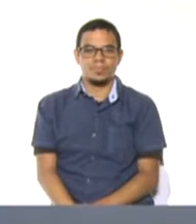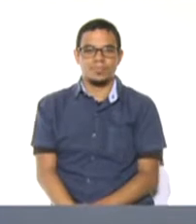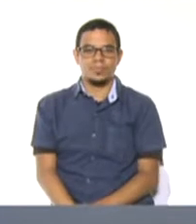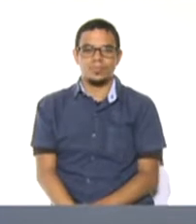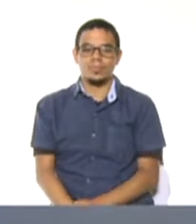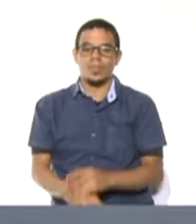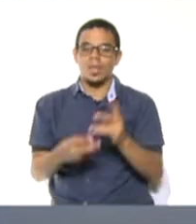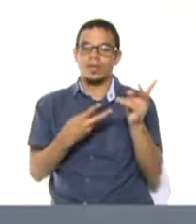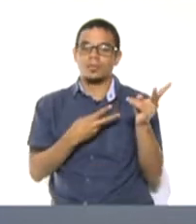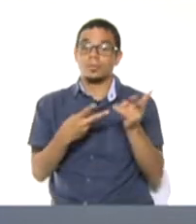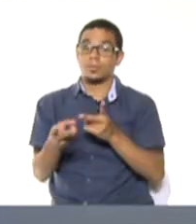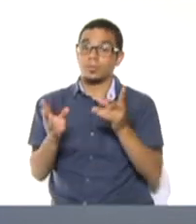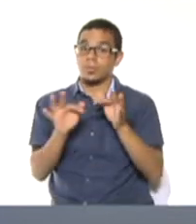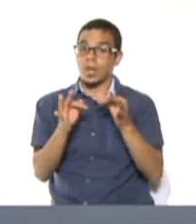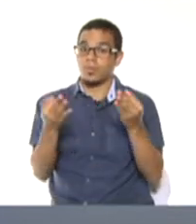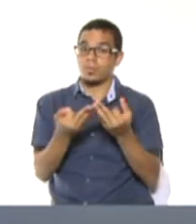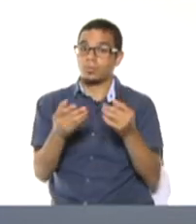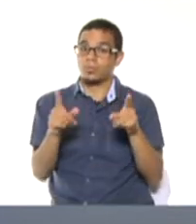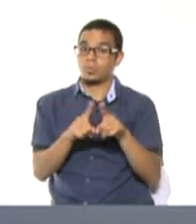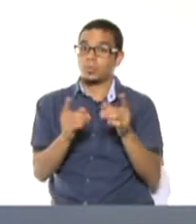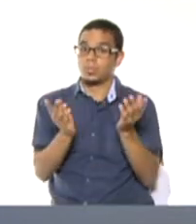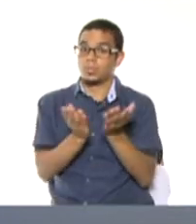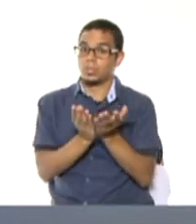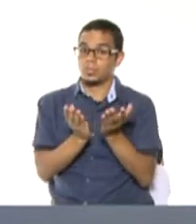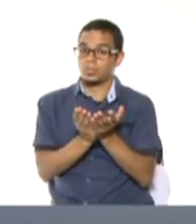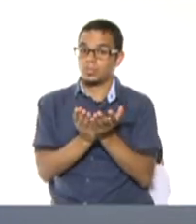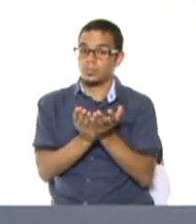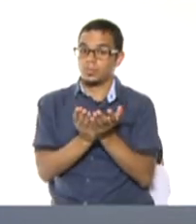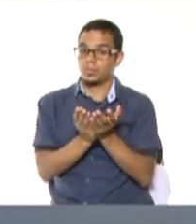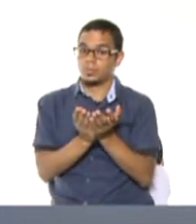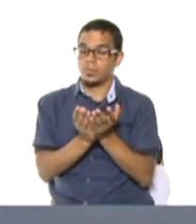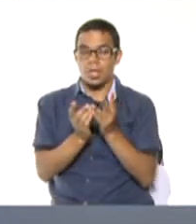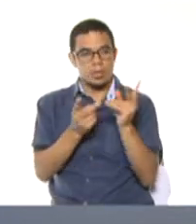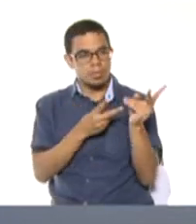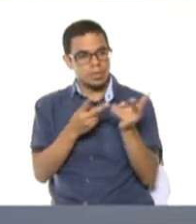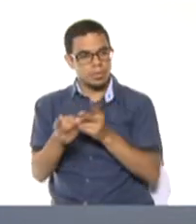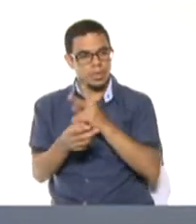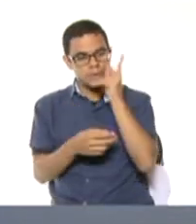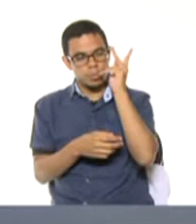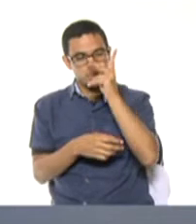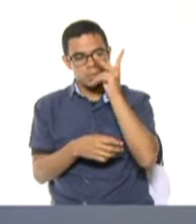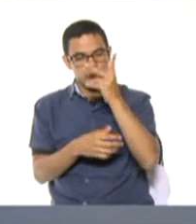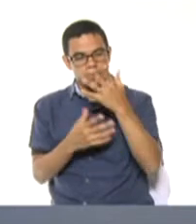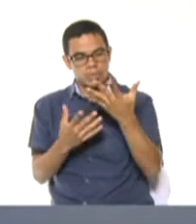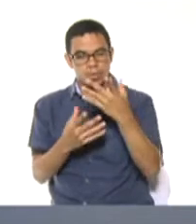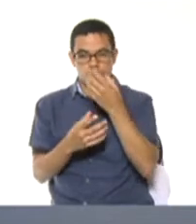Bienvenidos a este, su programa, Cada Familia, una Escuela. Una Escuela. Bienvenida, Sara. Buenos días.